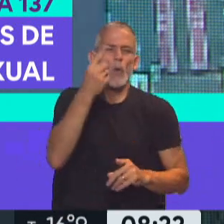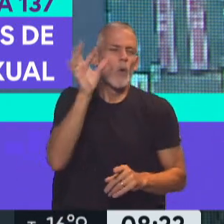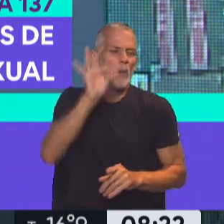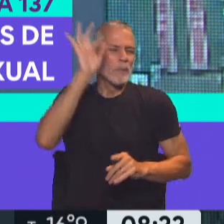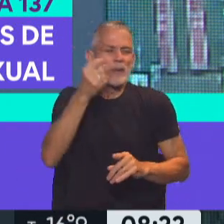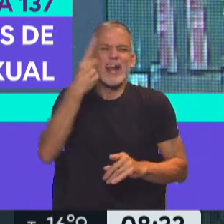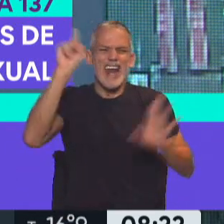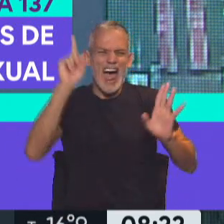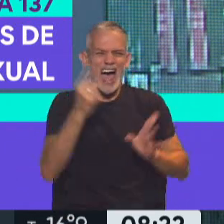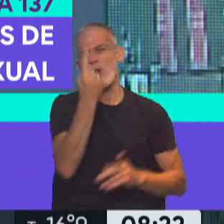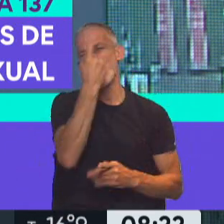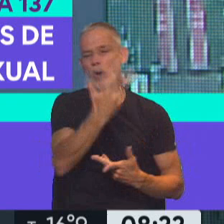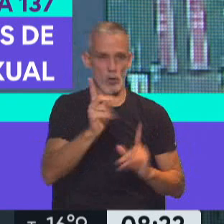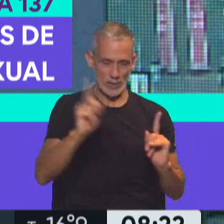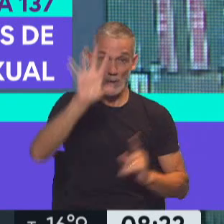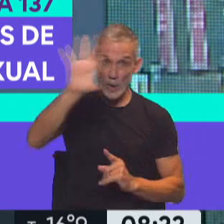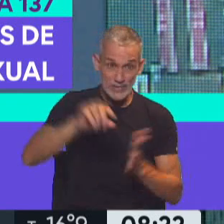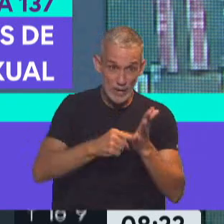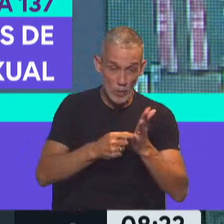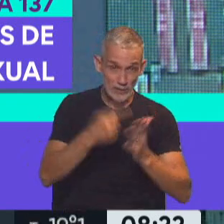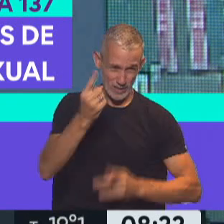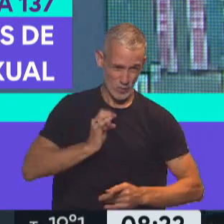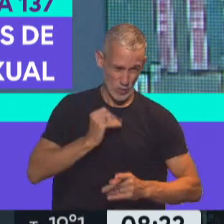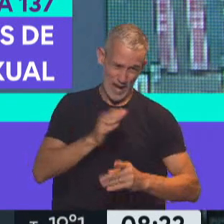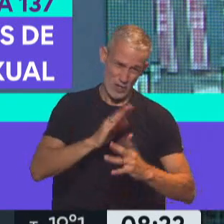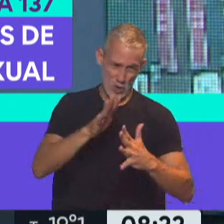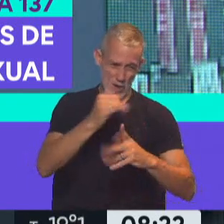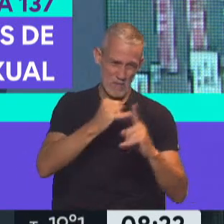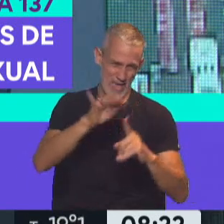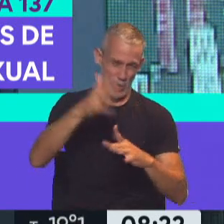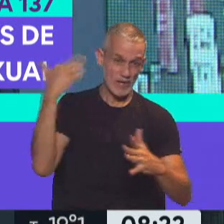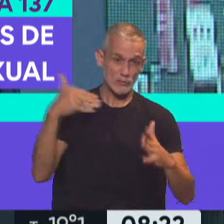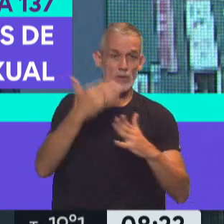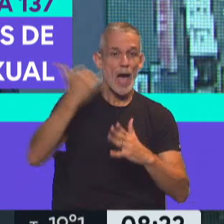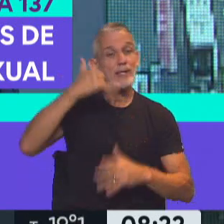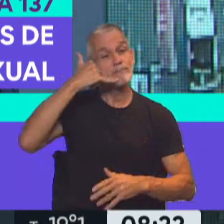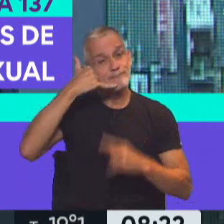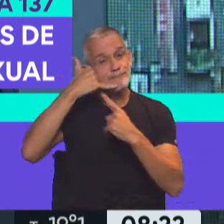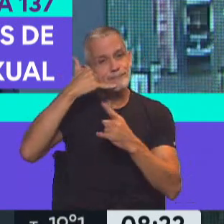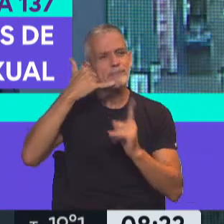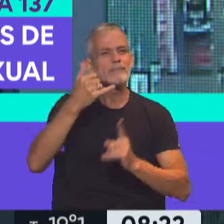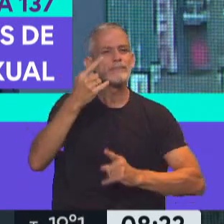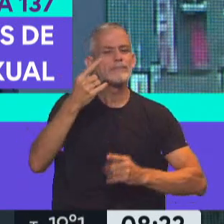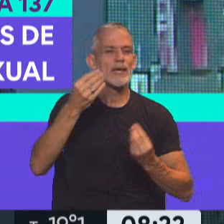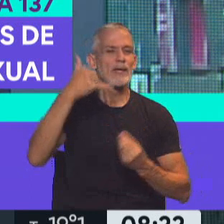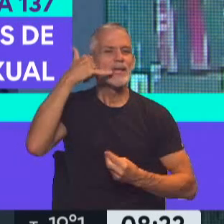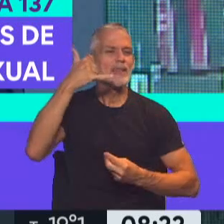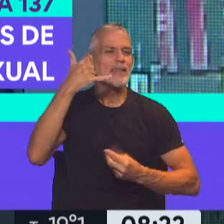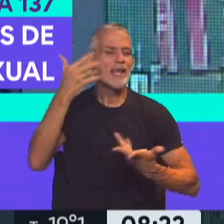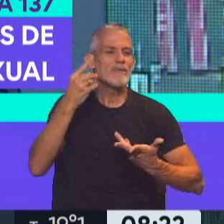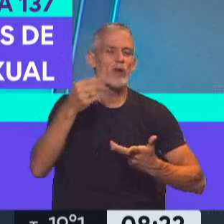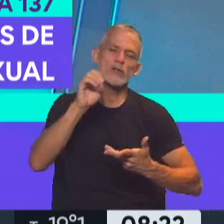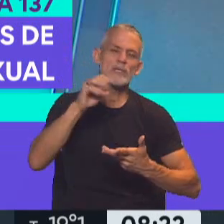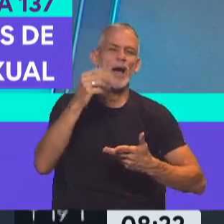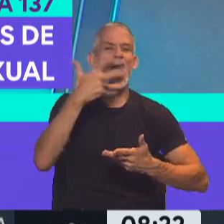excepcionalidad? En la provincia de Buenos Aires tenemos desde hace 1 año y medio una línea telefónica, que es la línea de